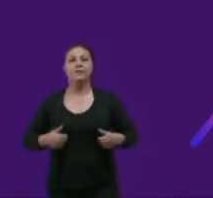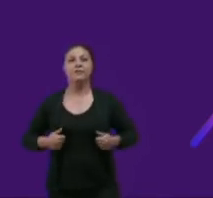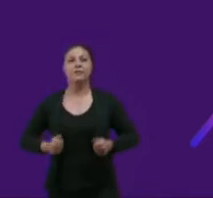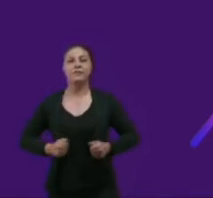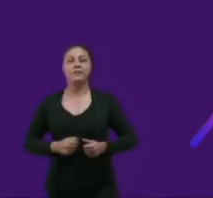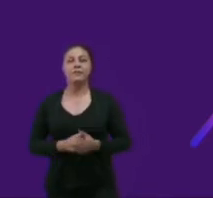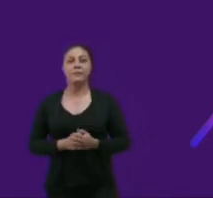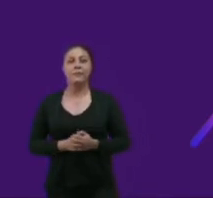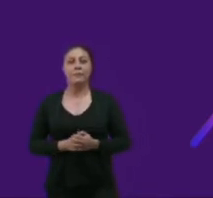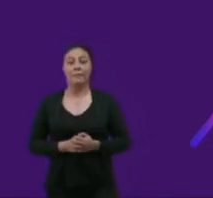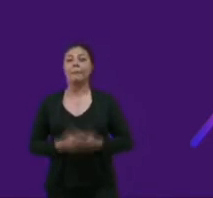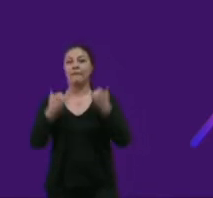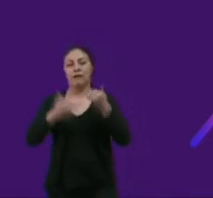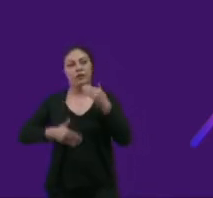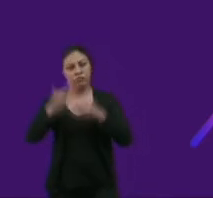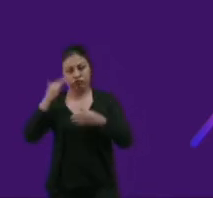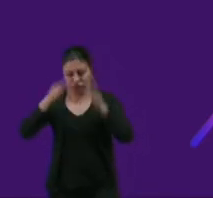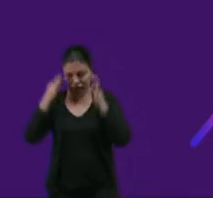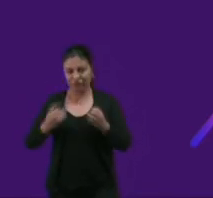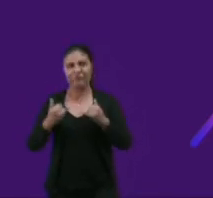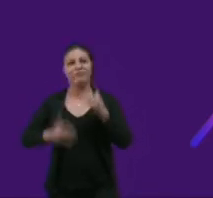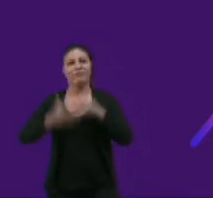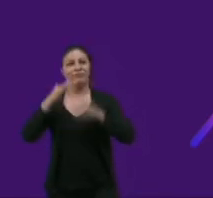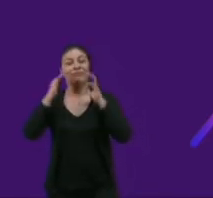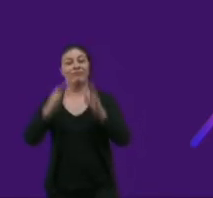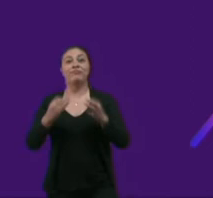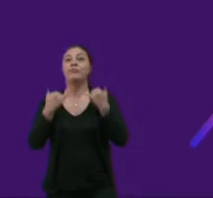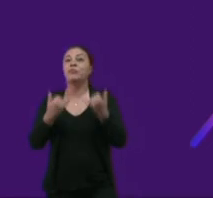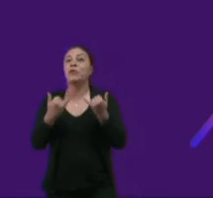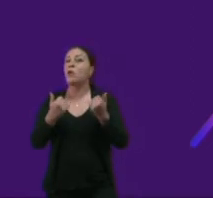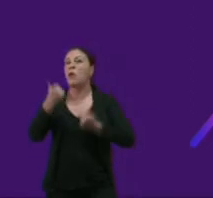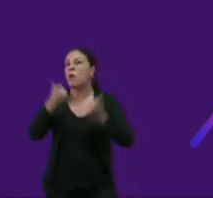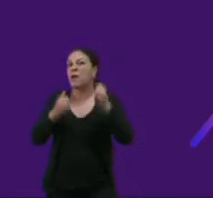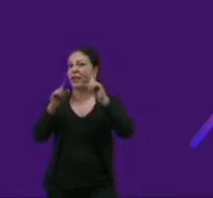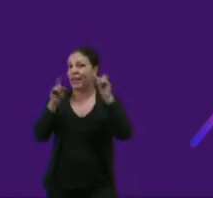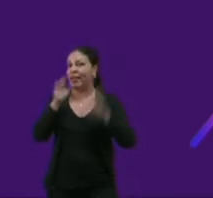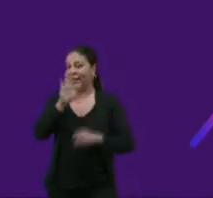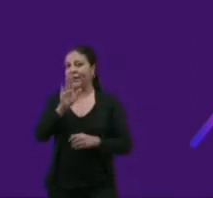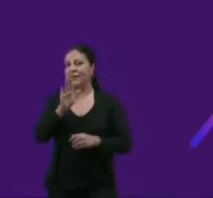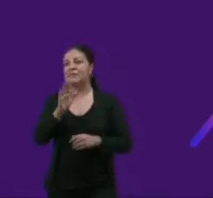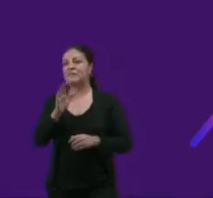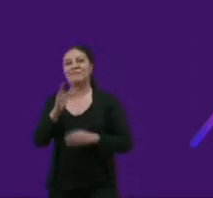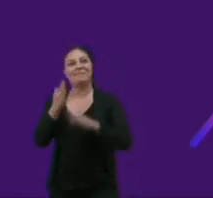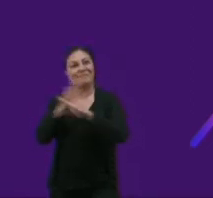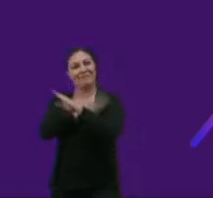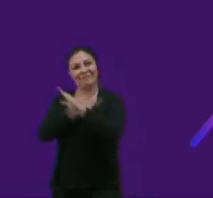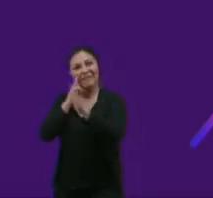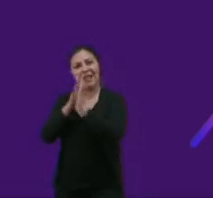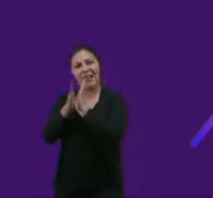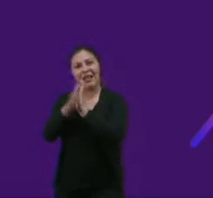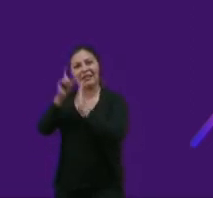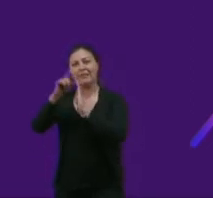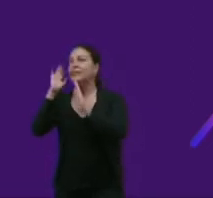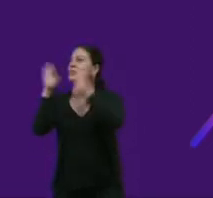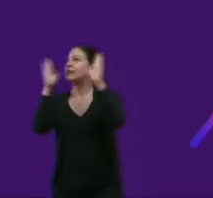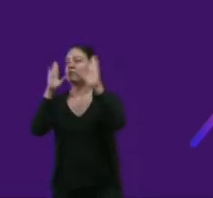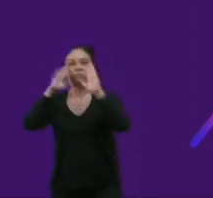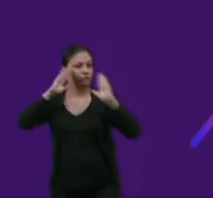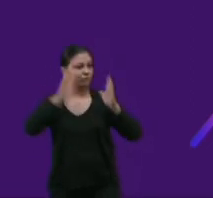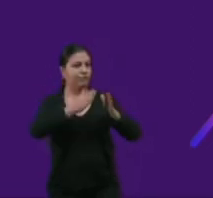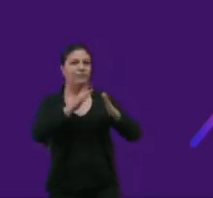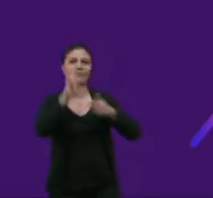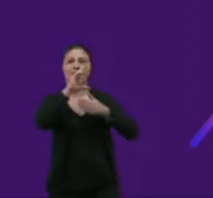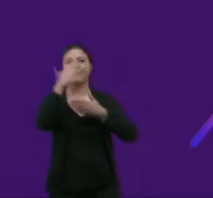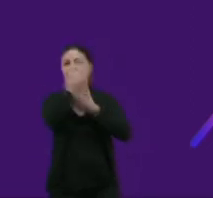entremos en materia yo creo que tenemos que empezar a hablar como decía yo de latinoamérica todos sabemos que